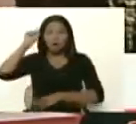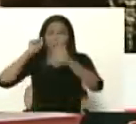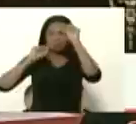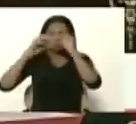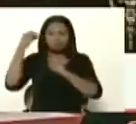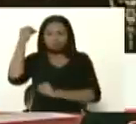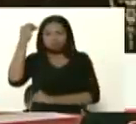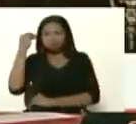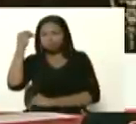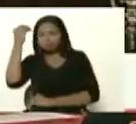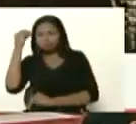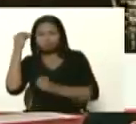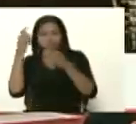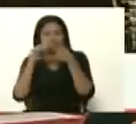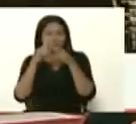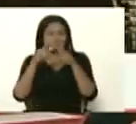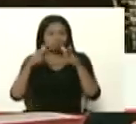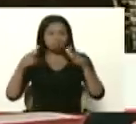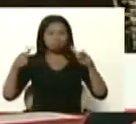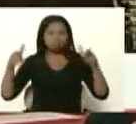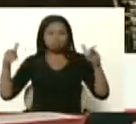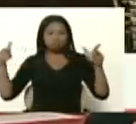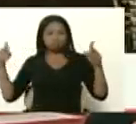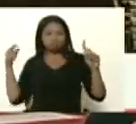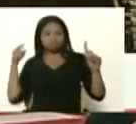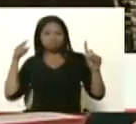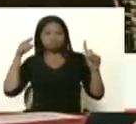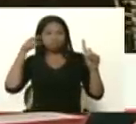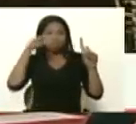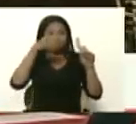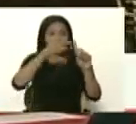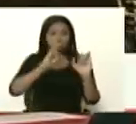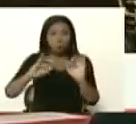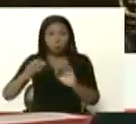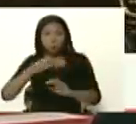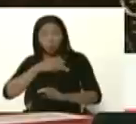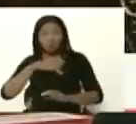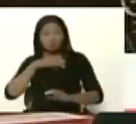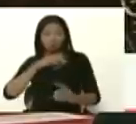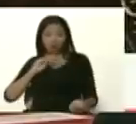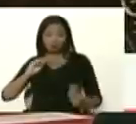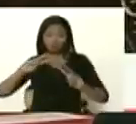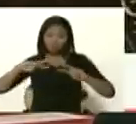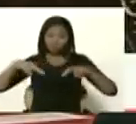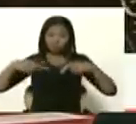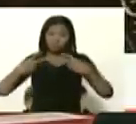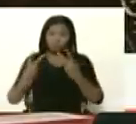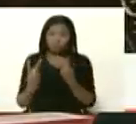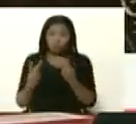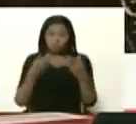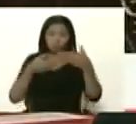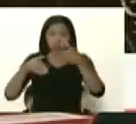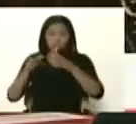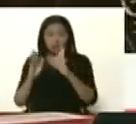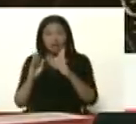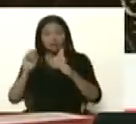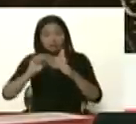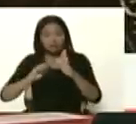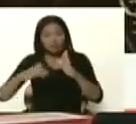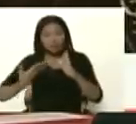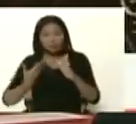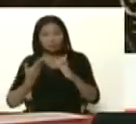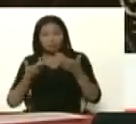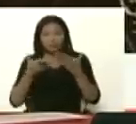ir expandiendo los horizontes de esta misión hasta convertirla en una estructura orgánica que